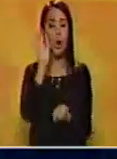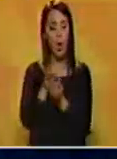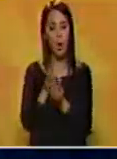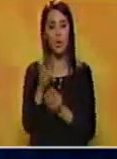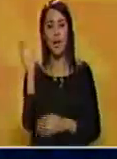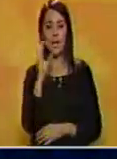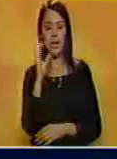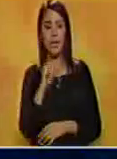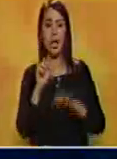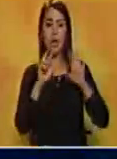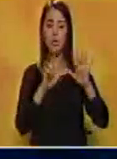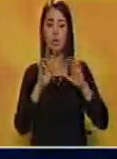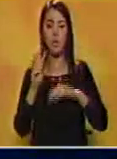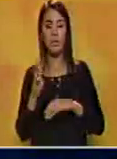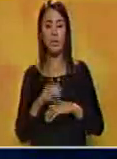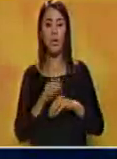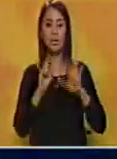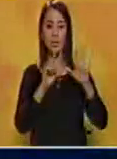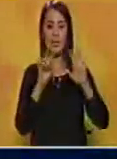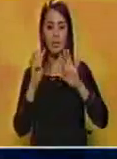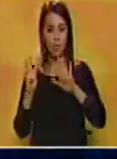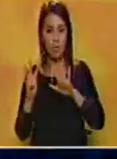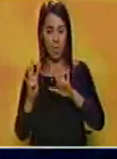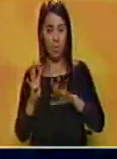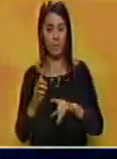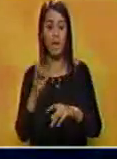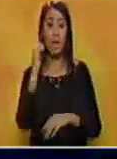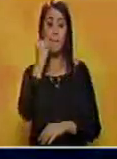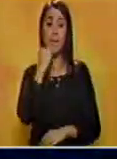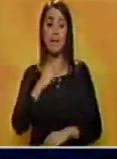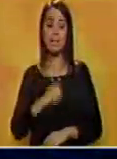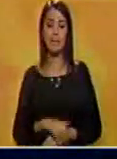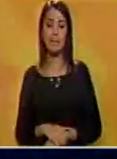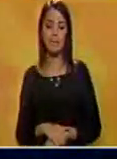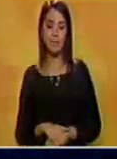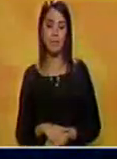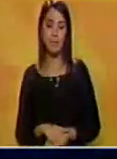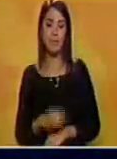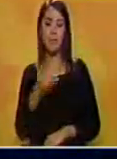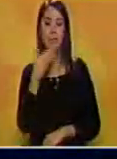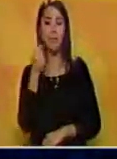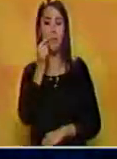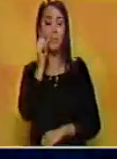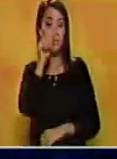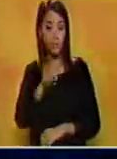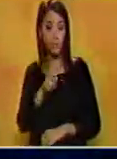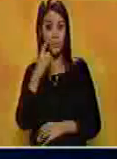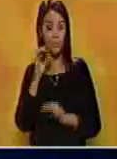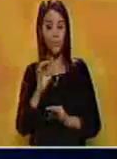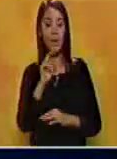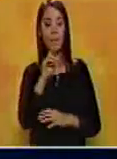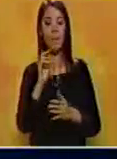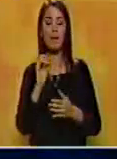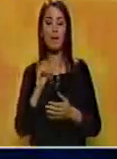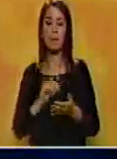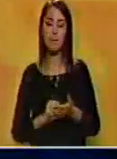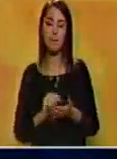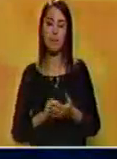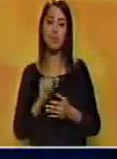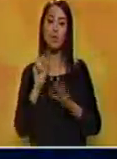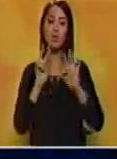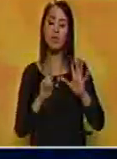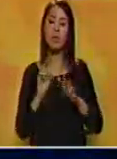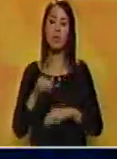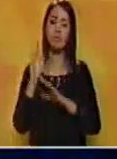Caracas, 84-79 en el Fórum de Valencia. Patrick Rembert fue el mejor por el Expreso Azul con 20 puntos, 7 rebotes